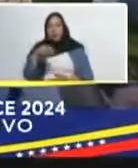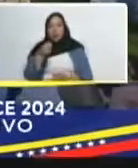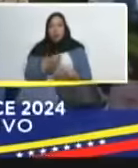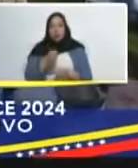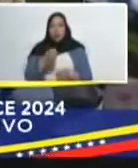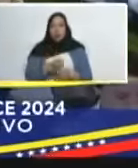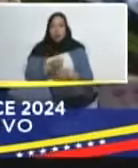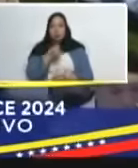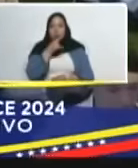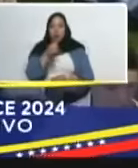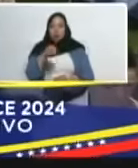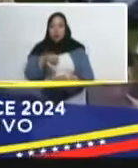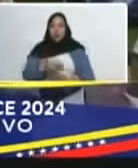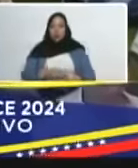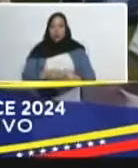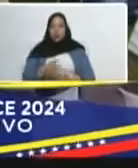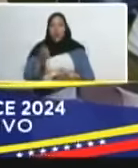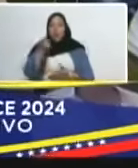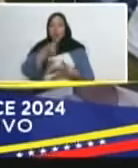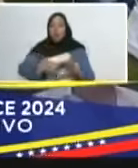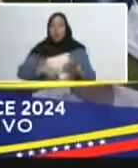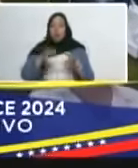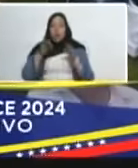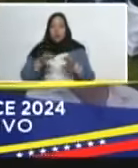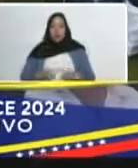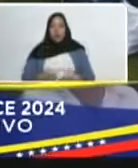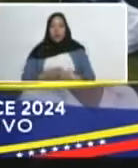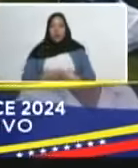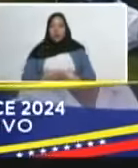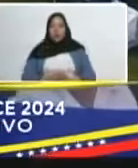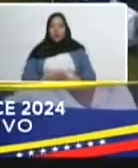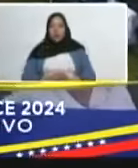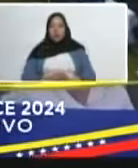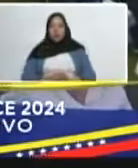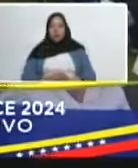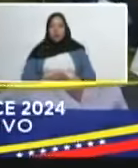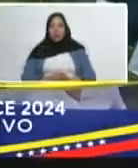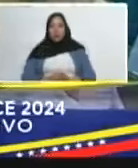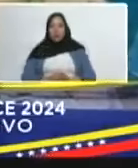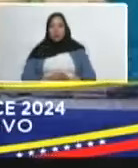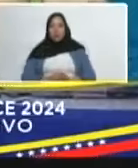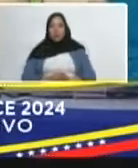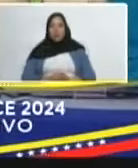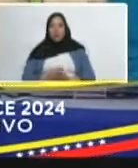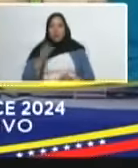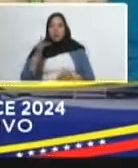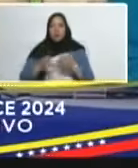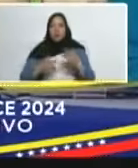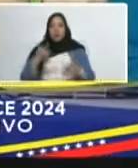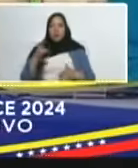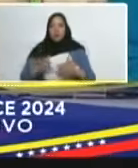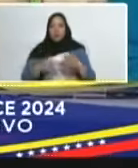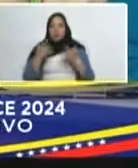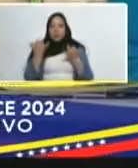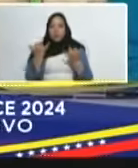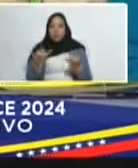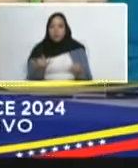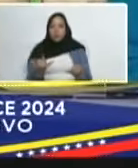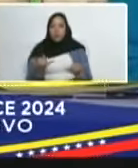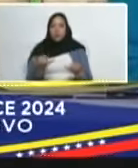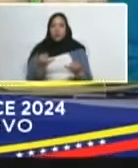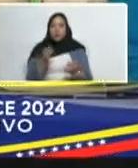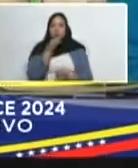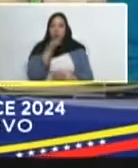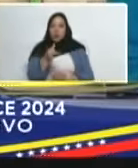quiero firmar definitivamente la activación a través